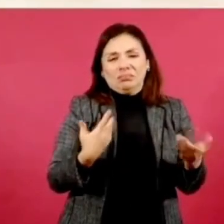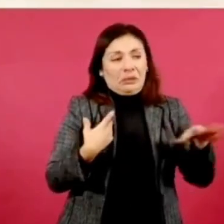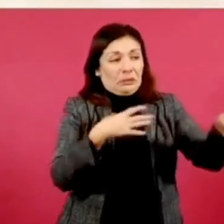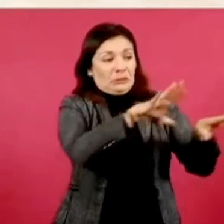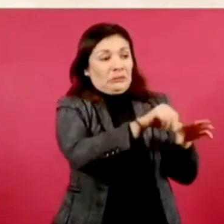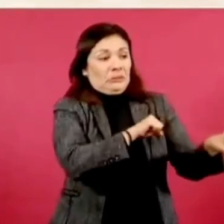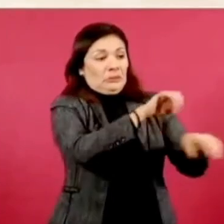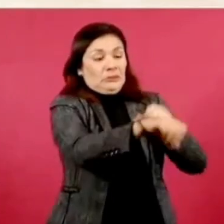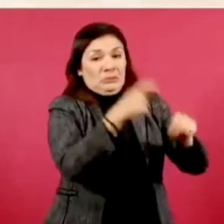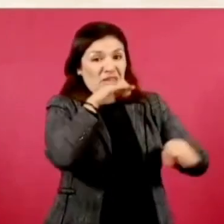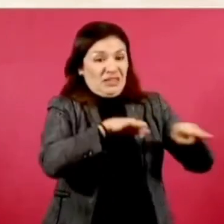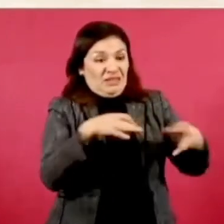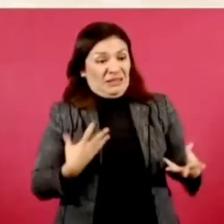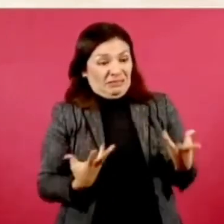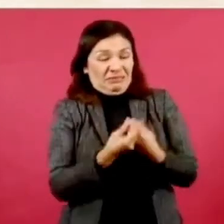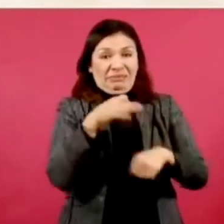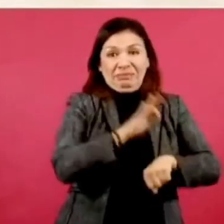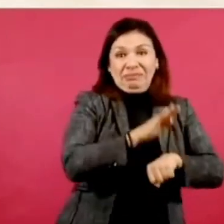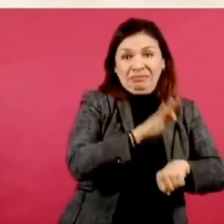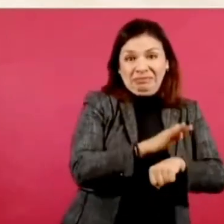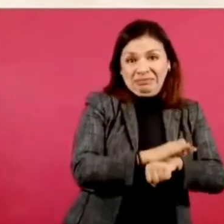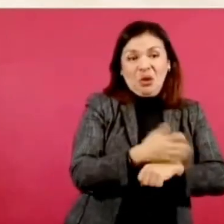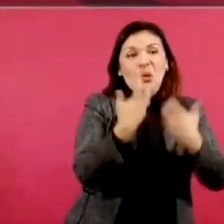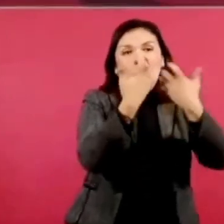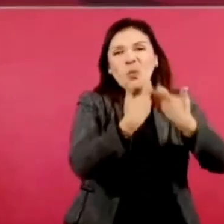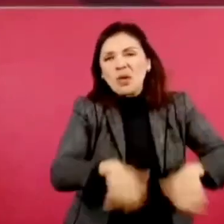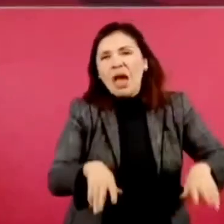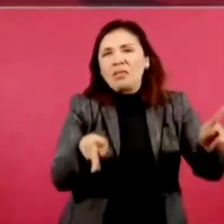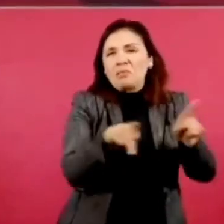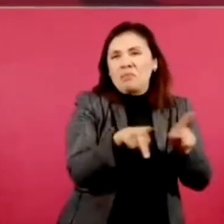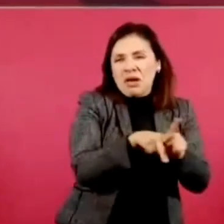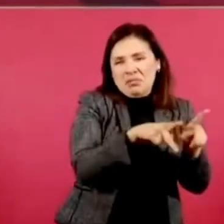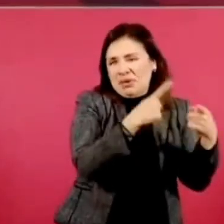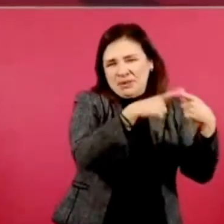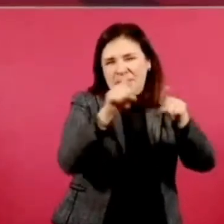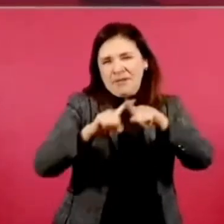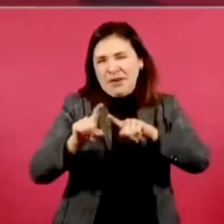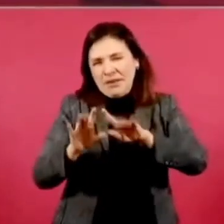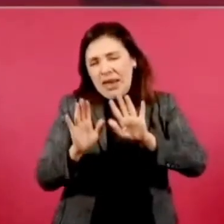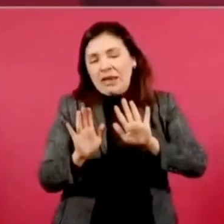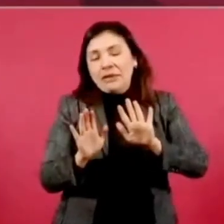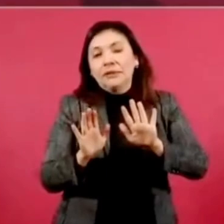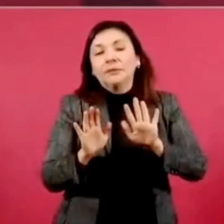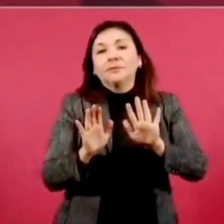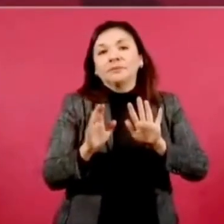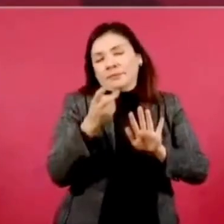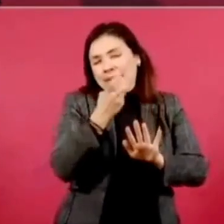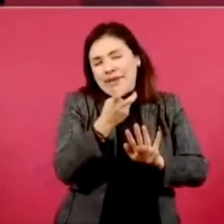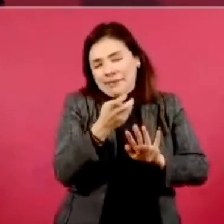los primos, cuñadas, cuñados. No. Bueno,